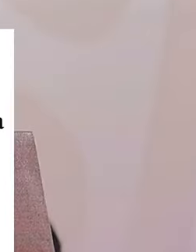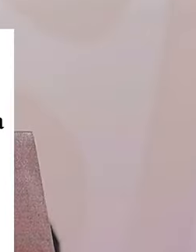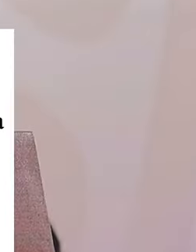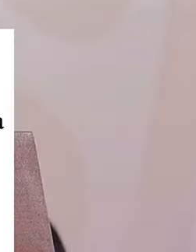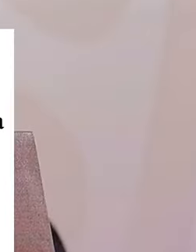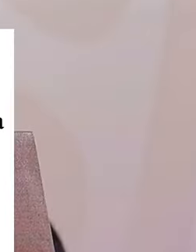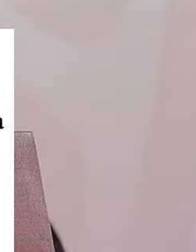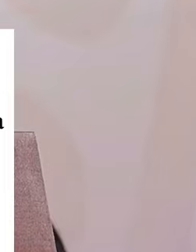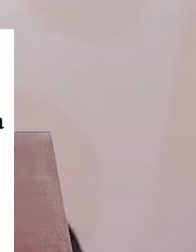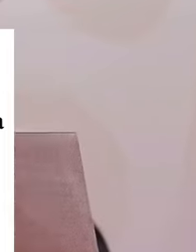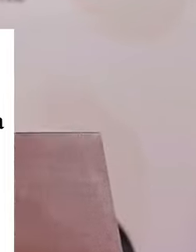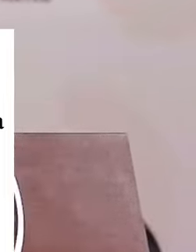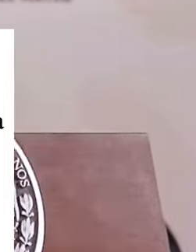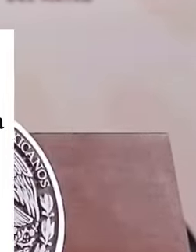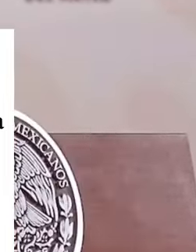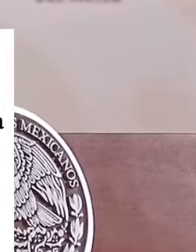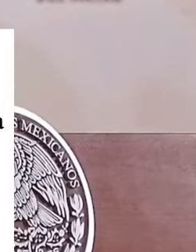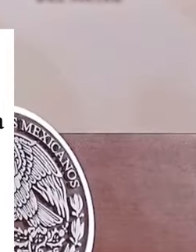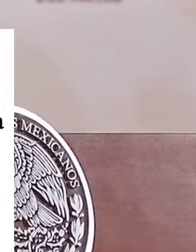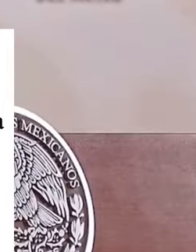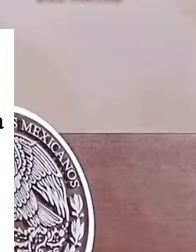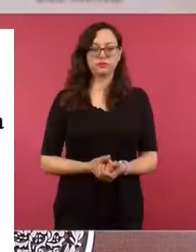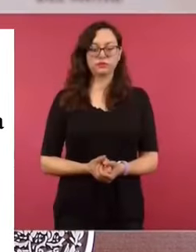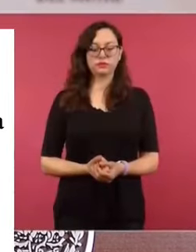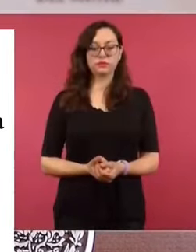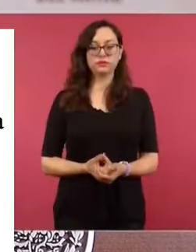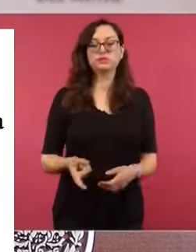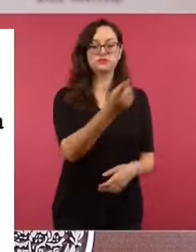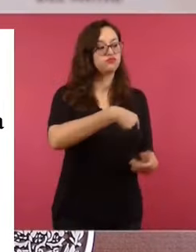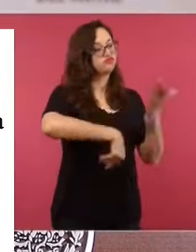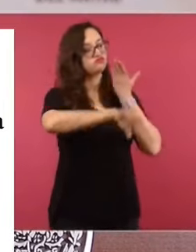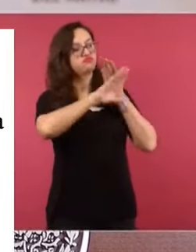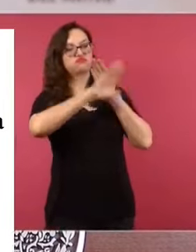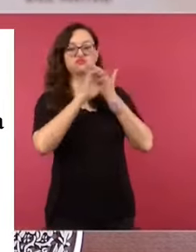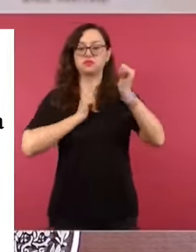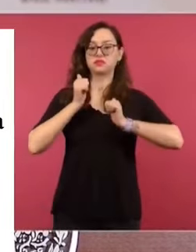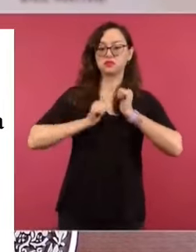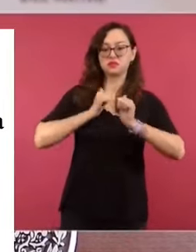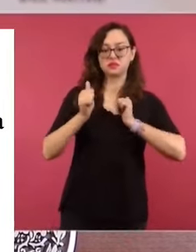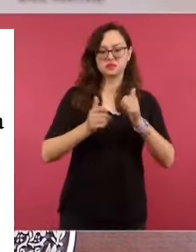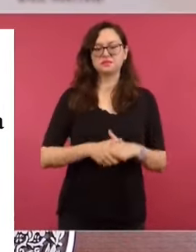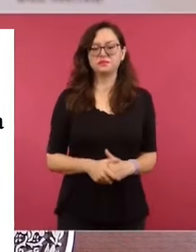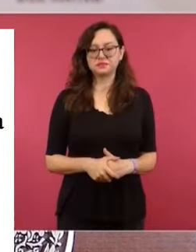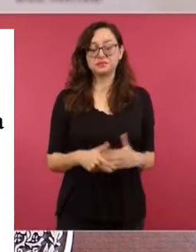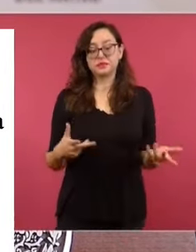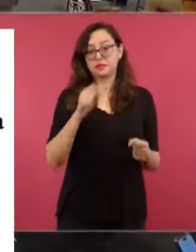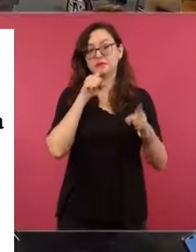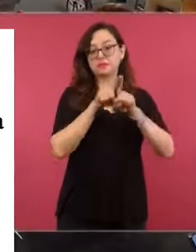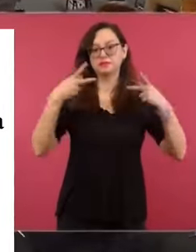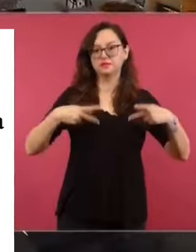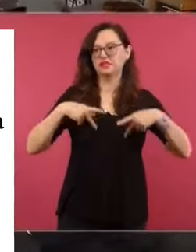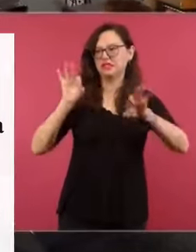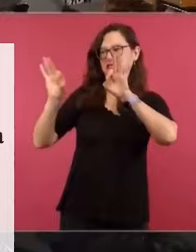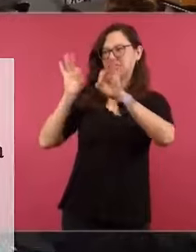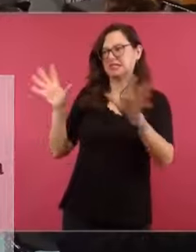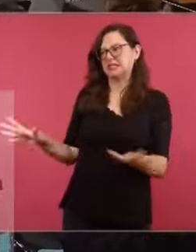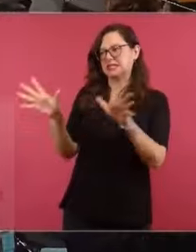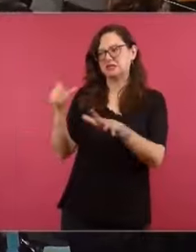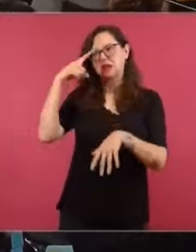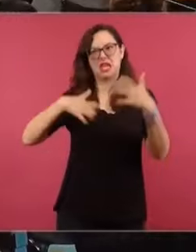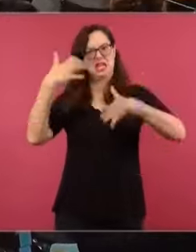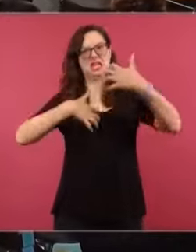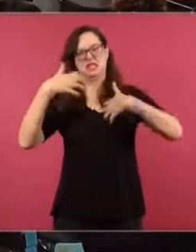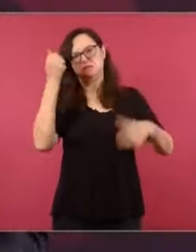represento y no solo para eso sino para este llevar a cabo acciones de provocación como las de ayer que vinieron un grupo de